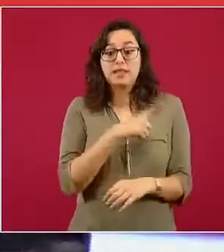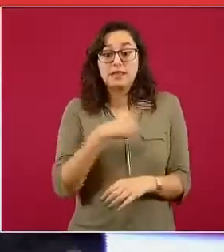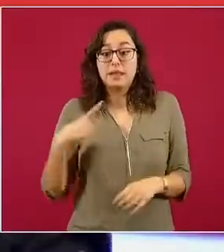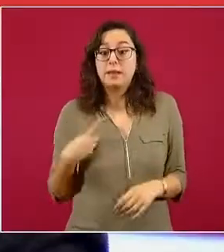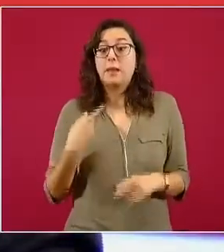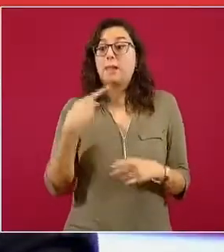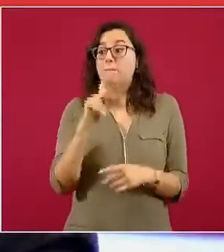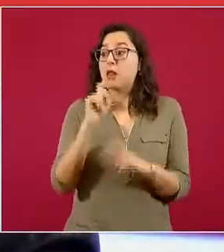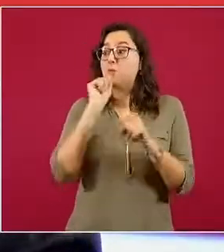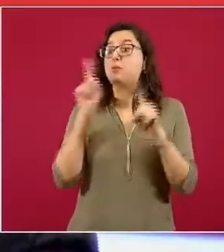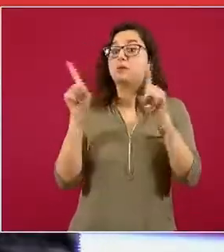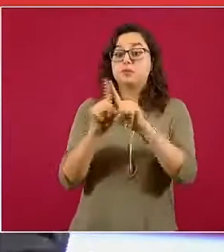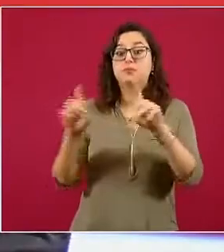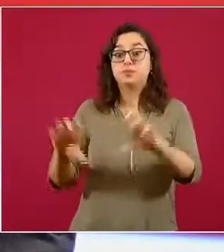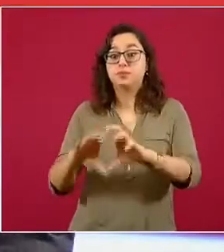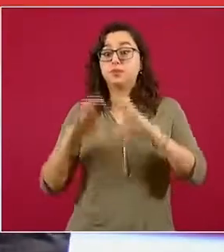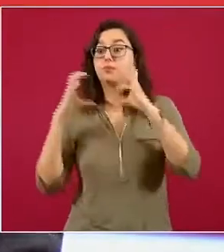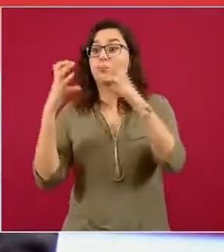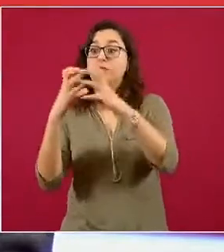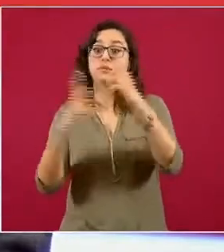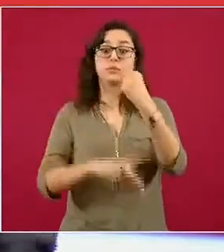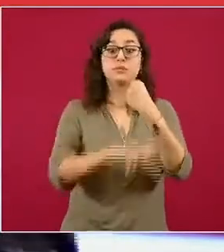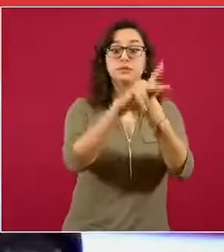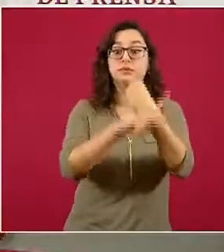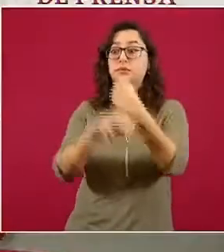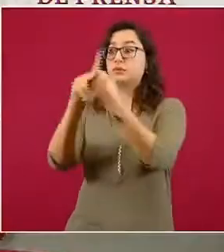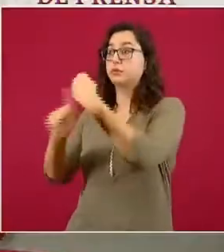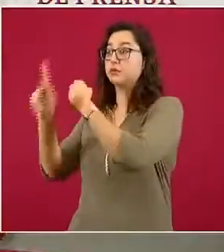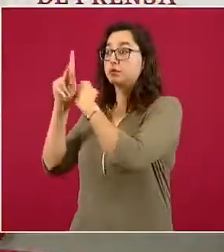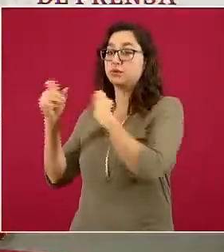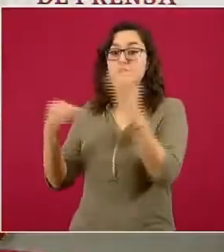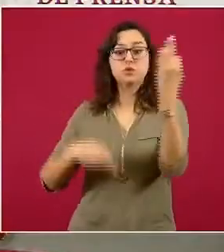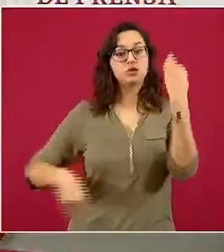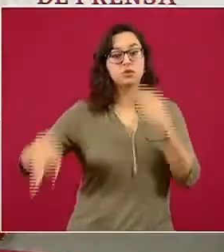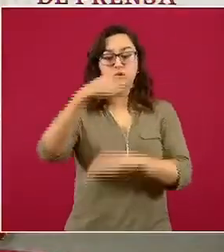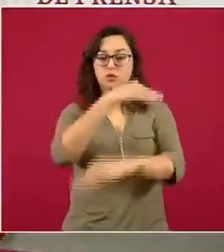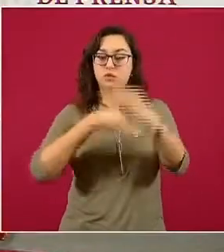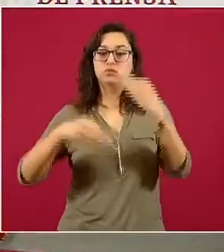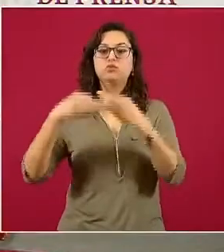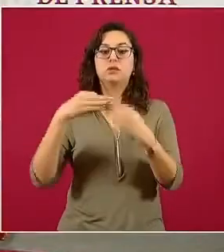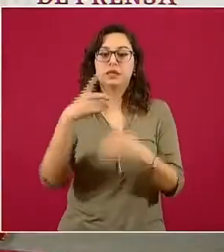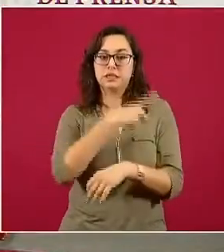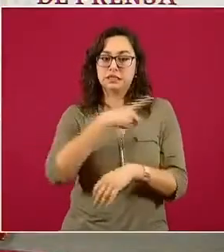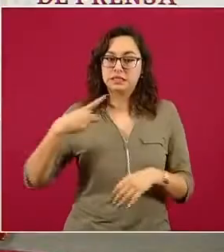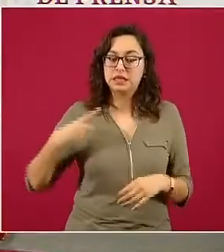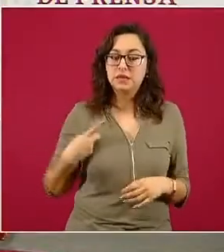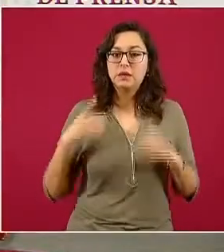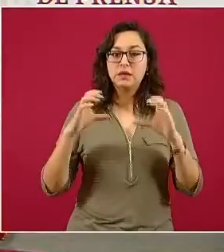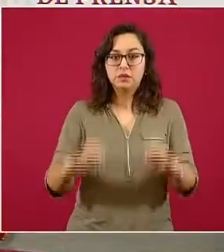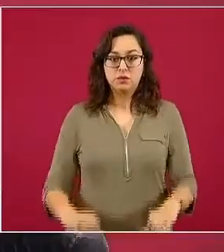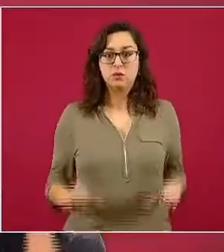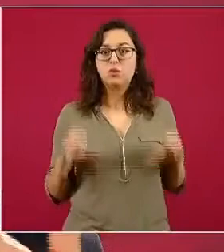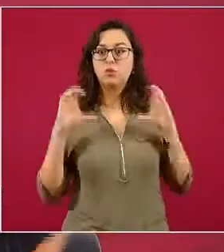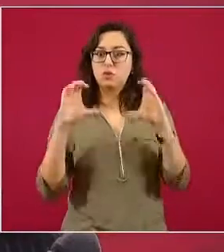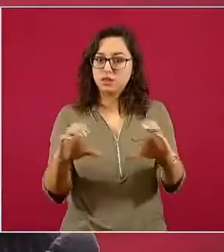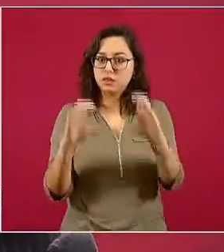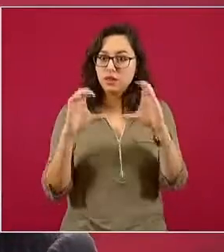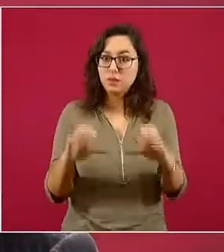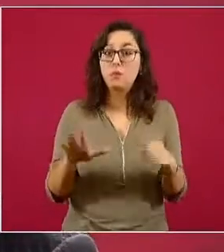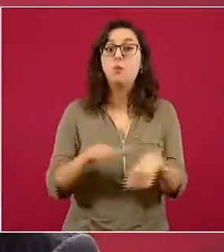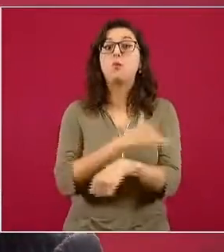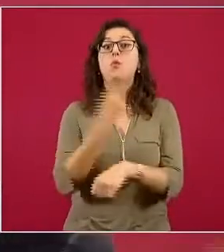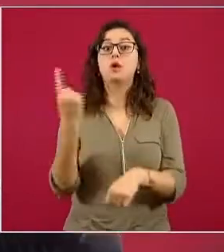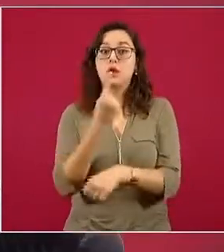cualquier rincón del mundo, también el propio país y todos los países corremos riesgo de reemergencia. Entonces,